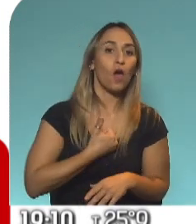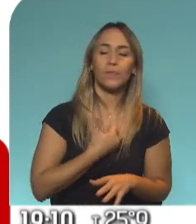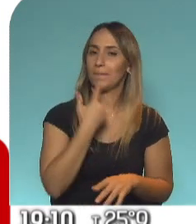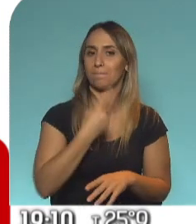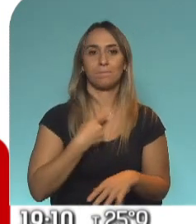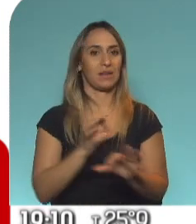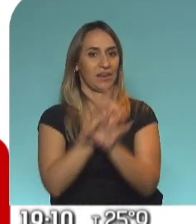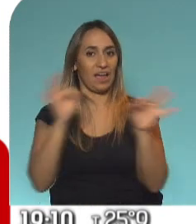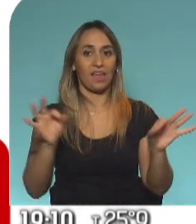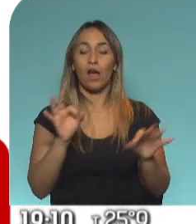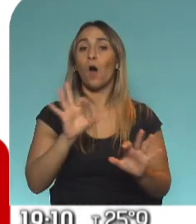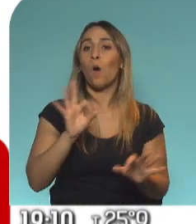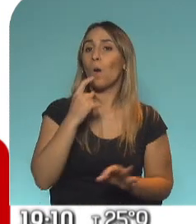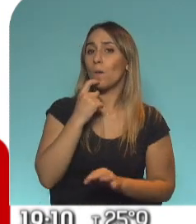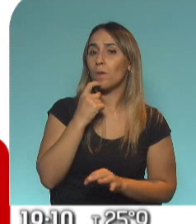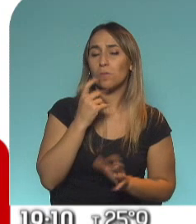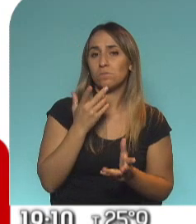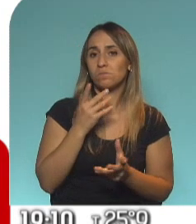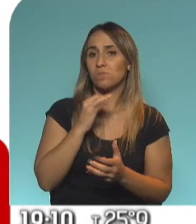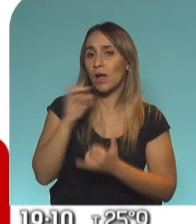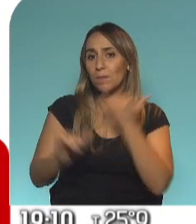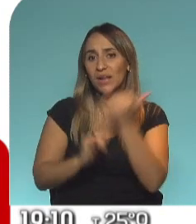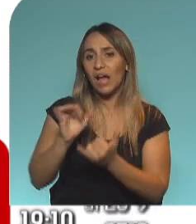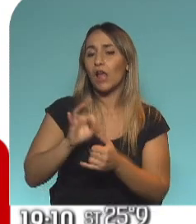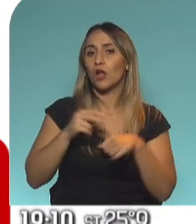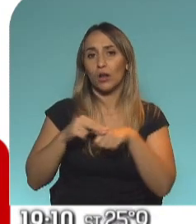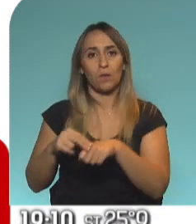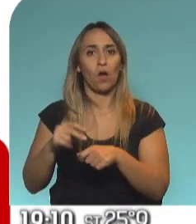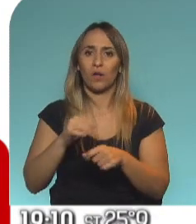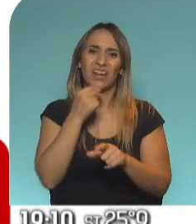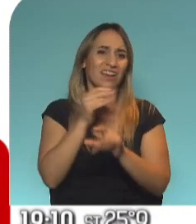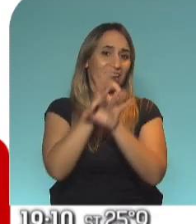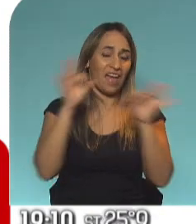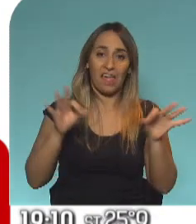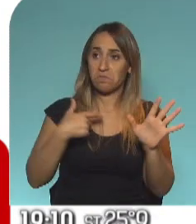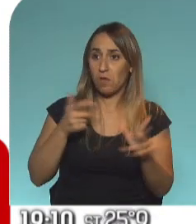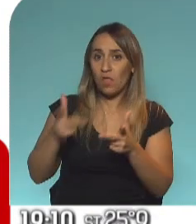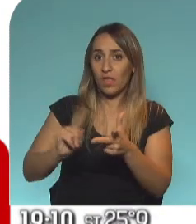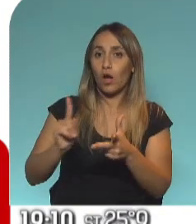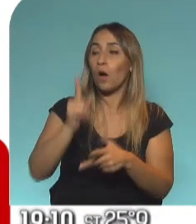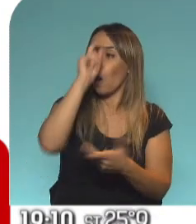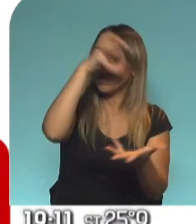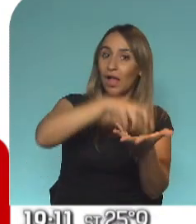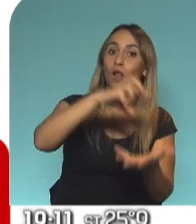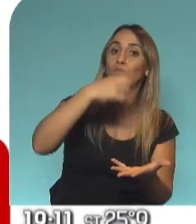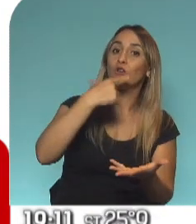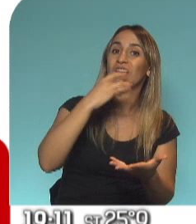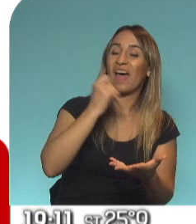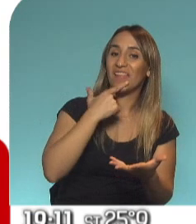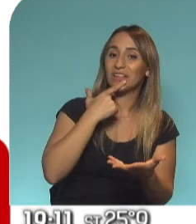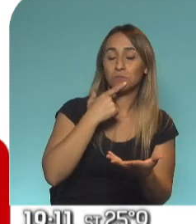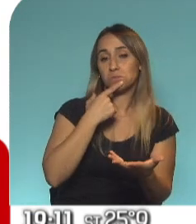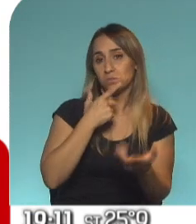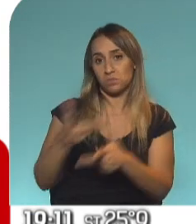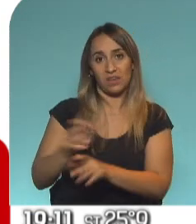concreta negó que se le hubiera explicado o dicho o sugerido que iba a ser en el Hospital Posadas. Supuso que iba a ser en provincia, eso es lo que dijo